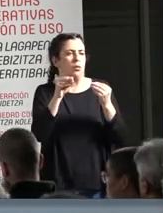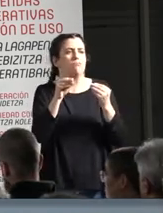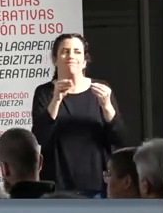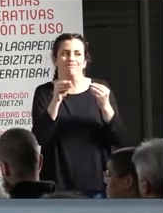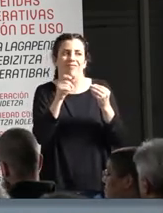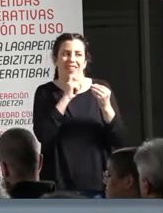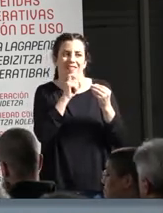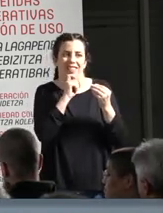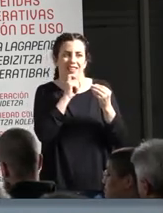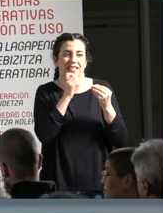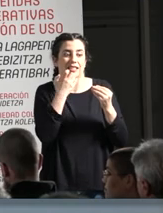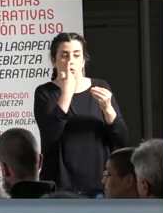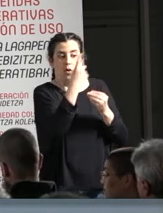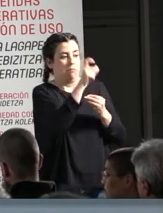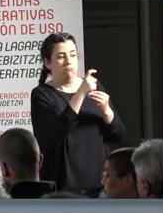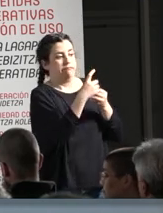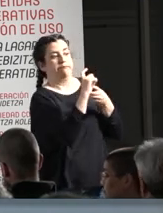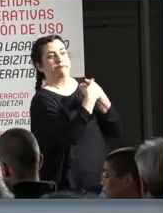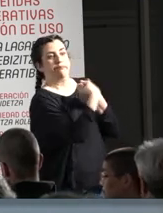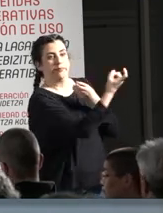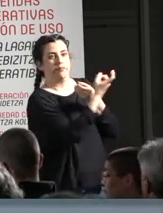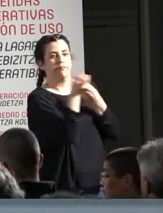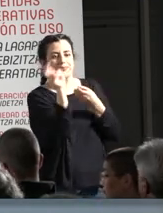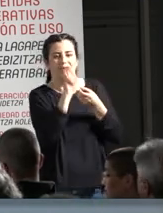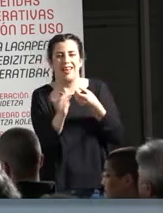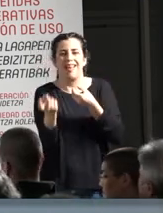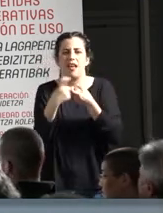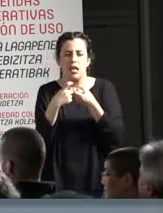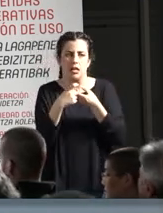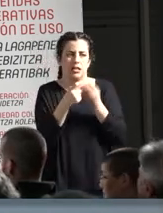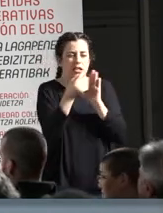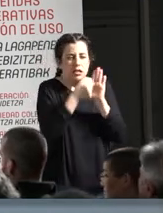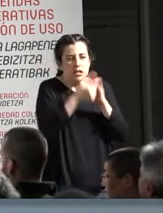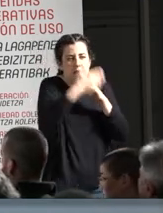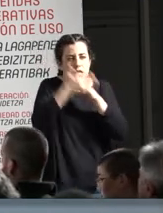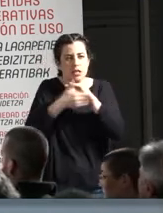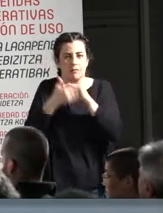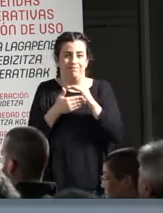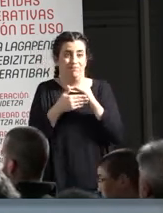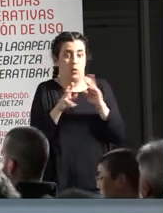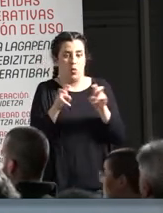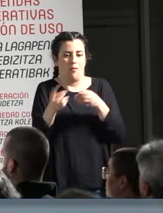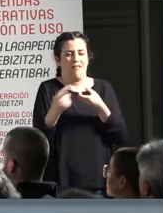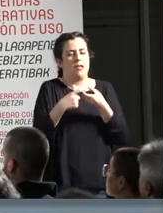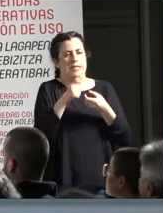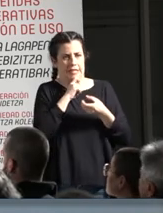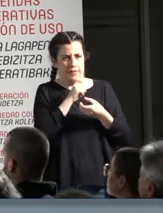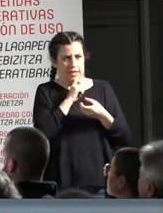algún socio salga, va a ser más complicado que entren nuevos. Creo que eso hay que tenerlo en cuenta. Y bueno, dentro de todo